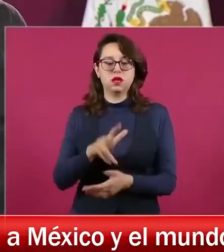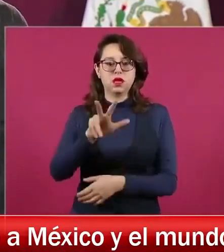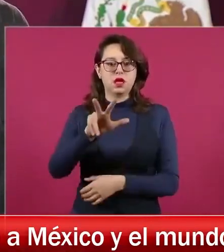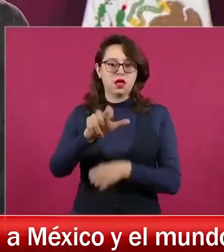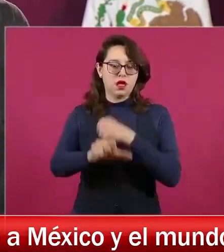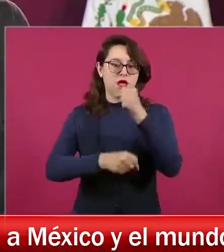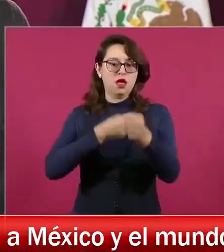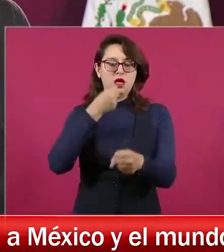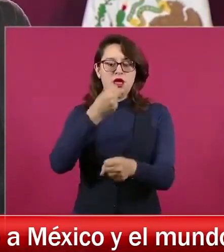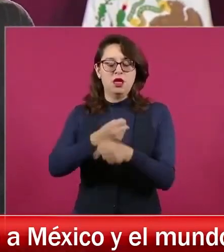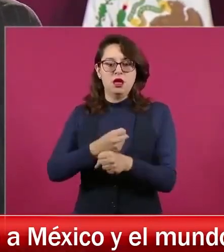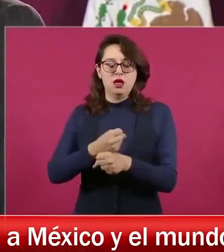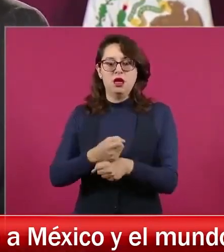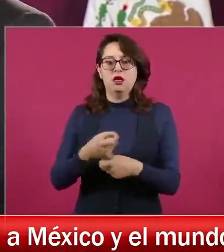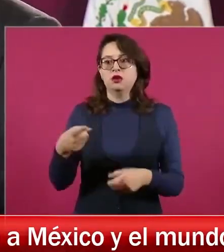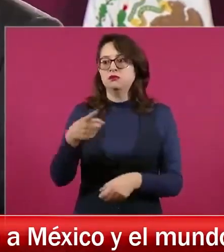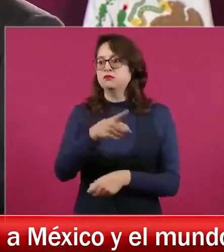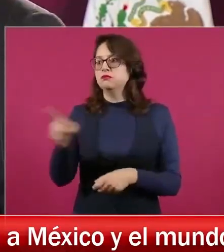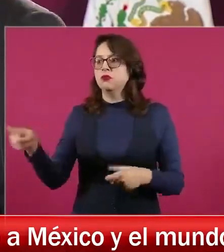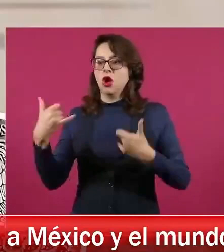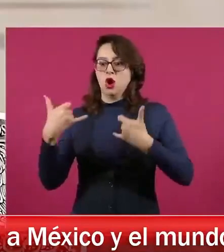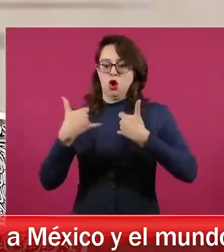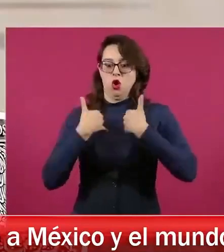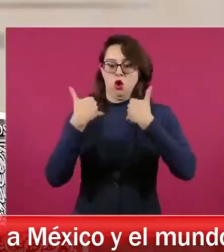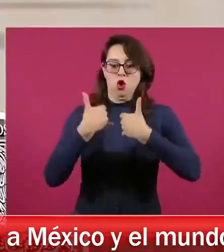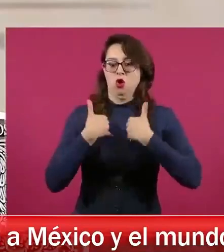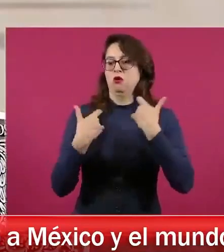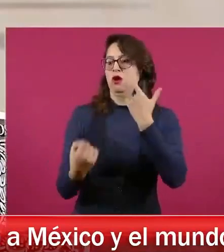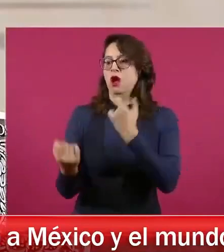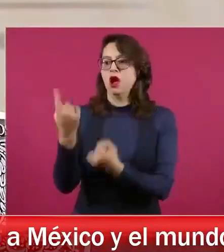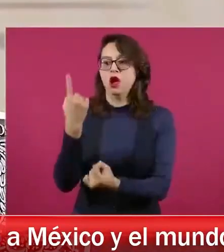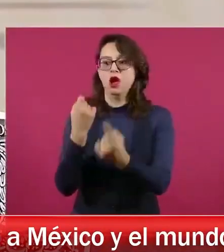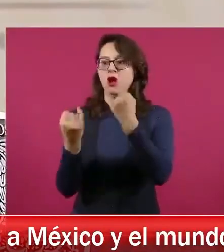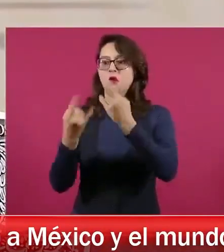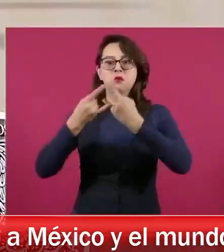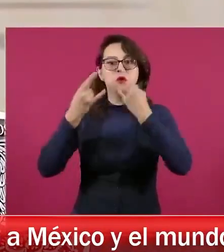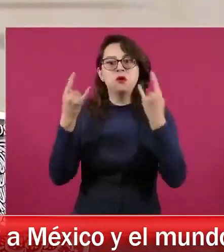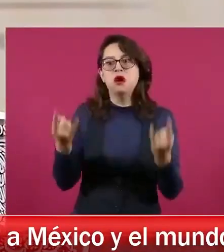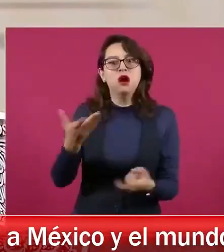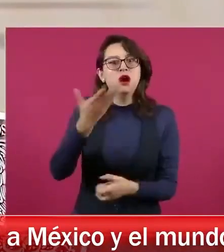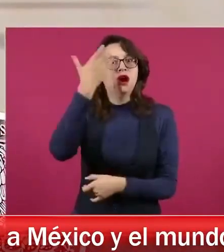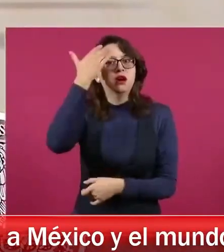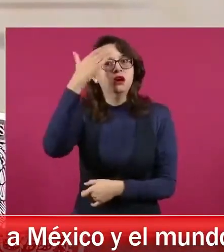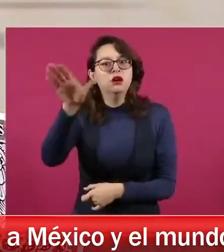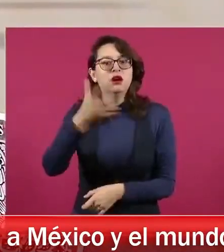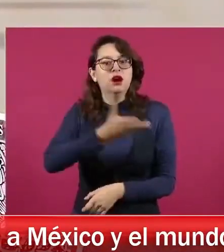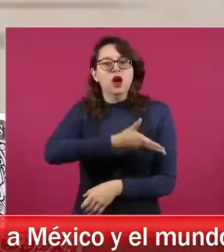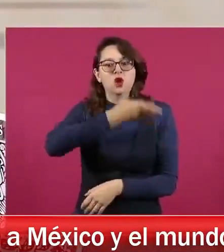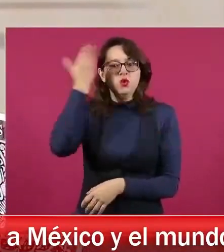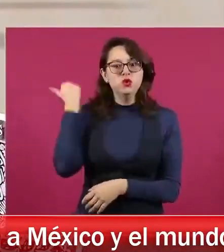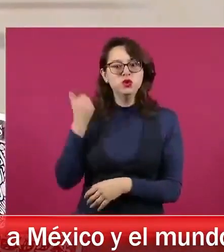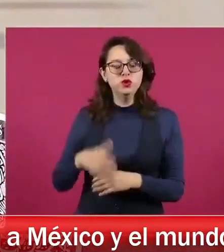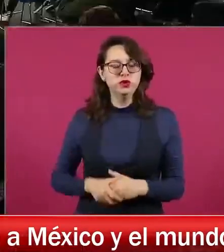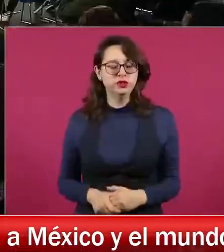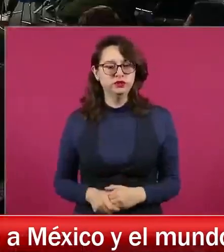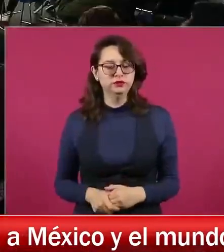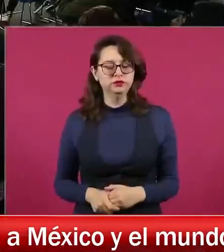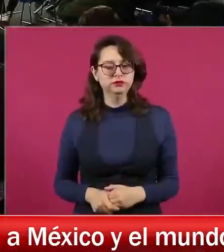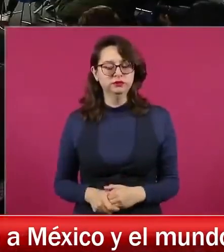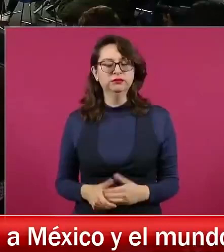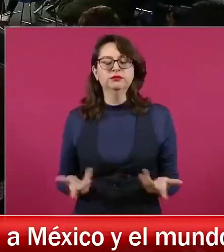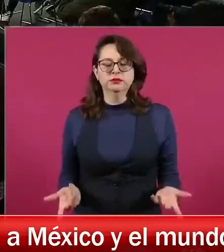18 años y los que van a votar ahora a lo mejor no habían nacido entonces